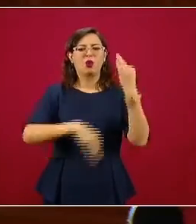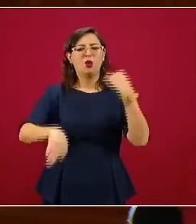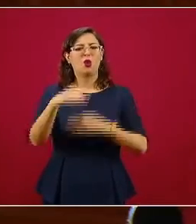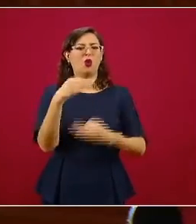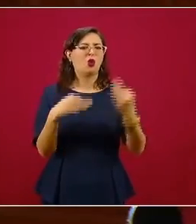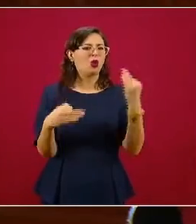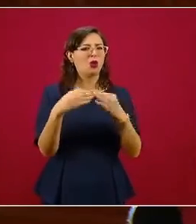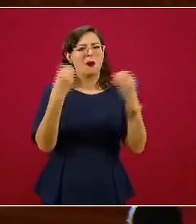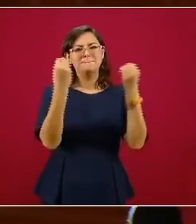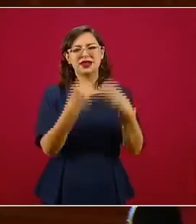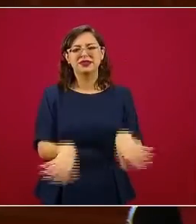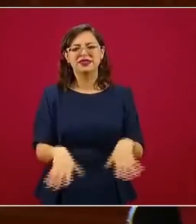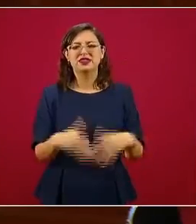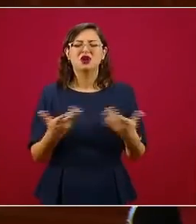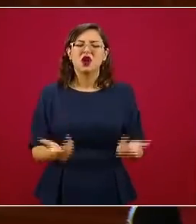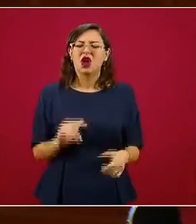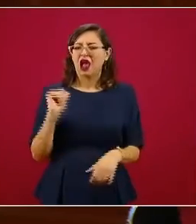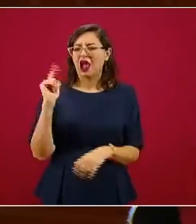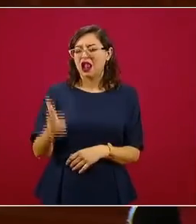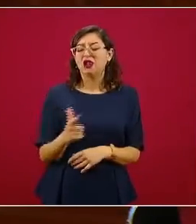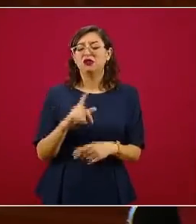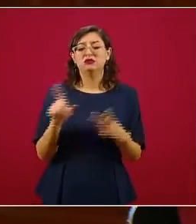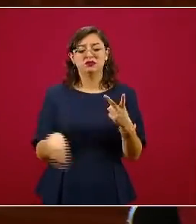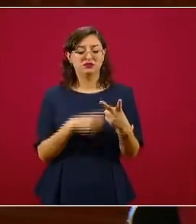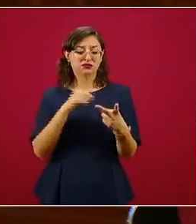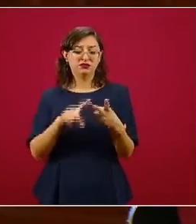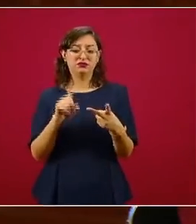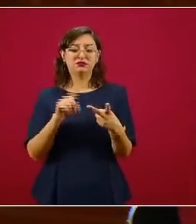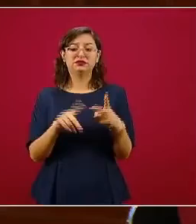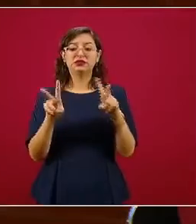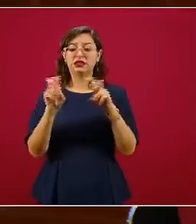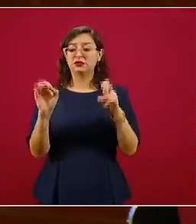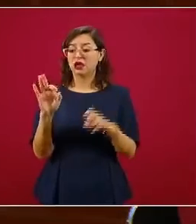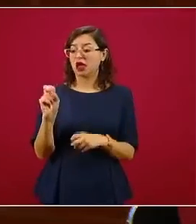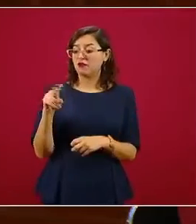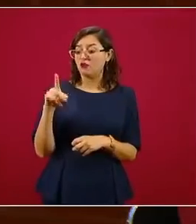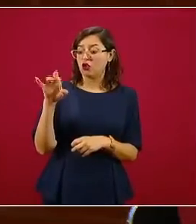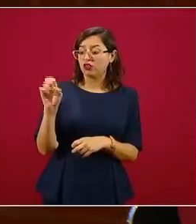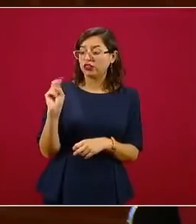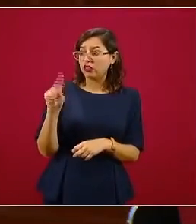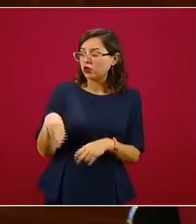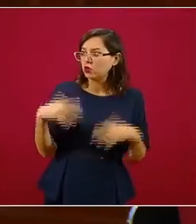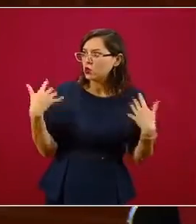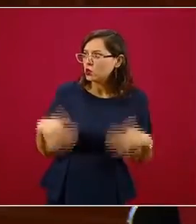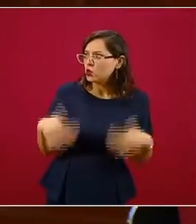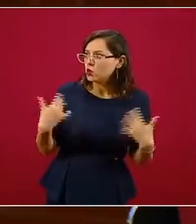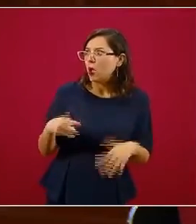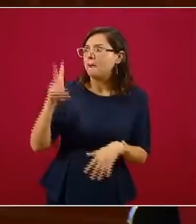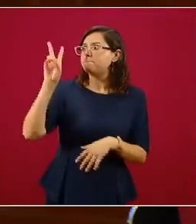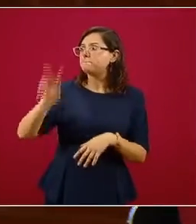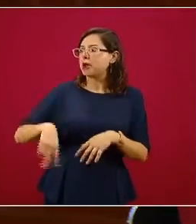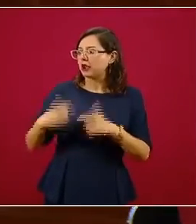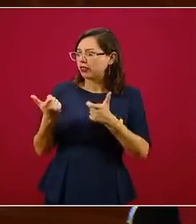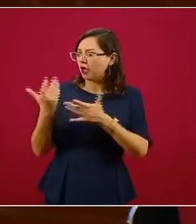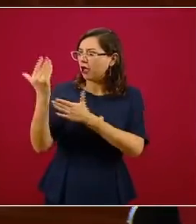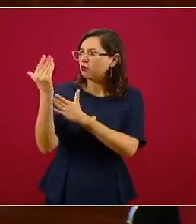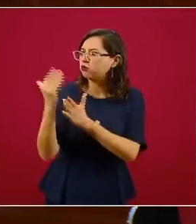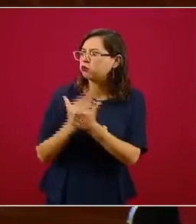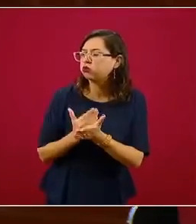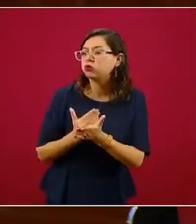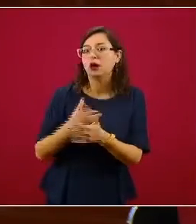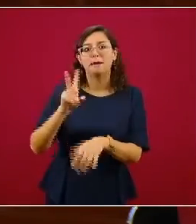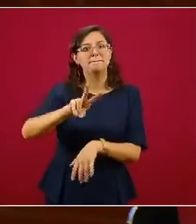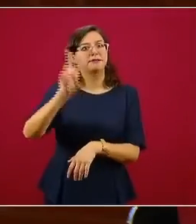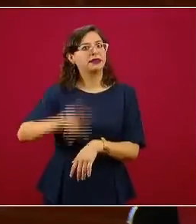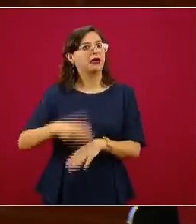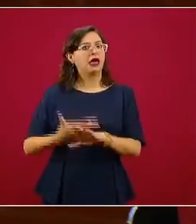podría comentar algo. Y ver ahorita con lo del Fonden, ya vimos que bajó enorme, porque de verdad era un robo ahí, era